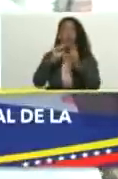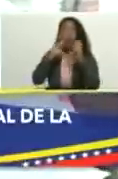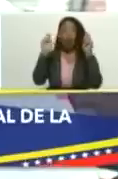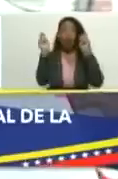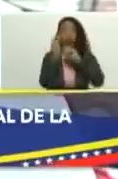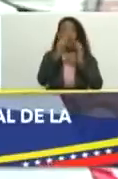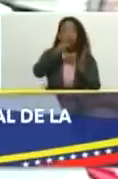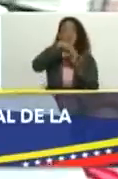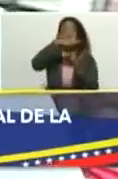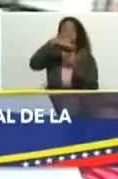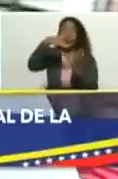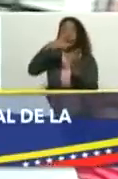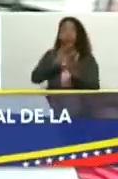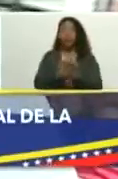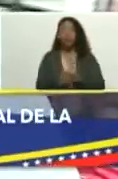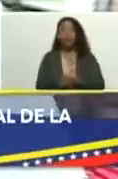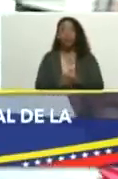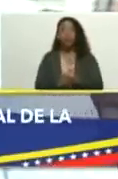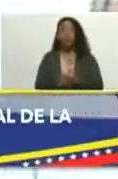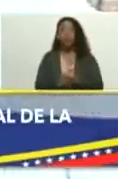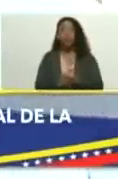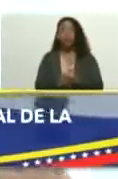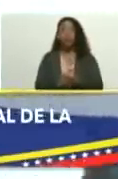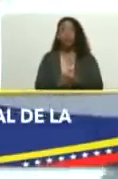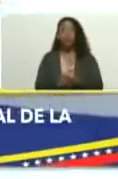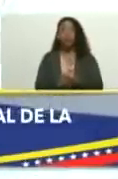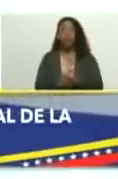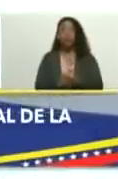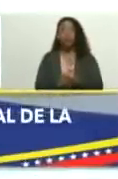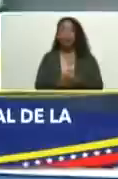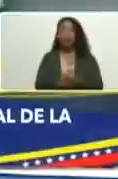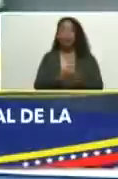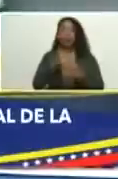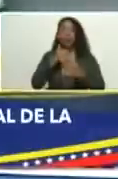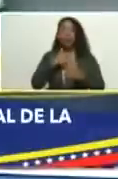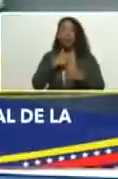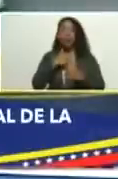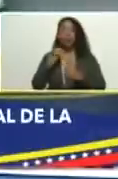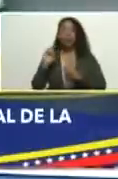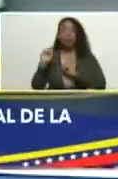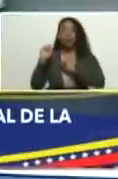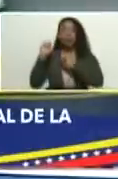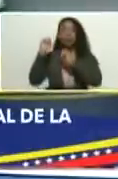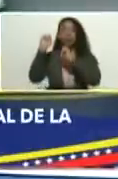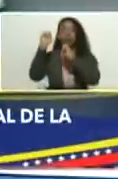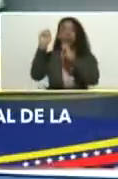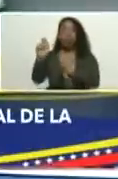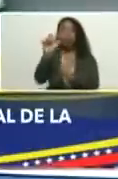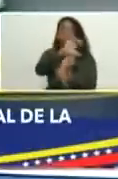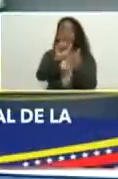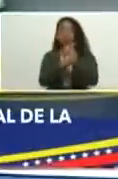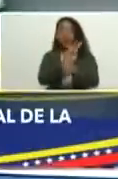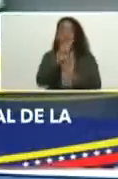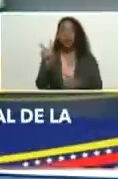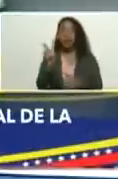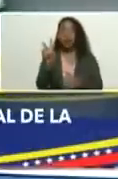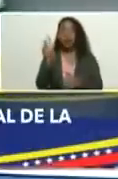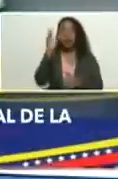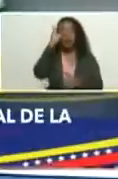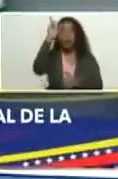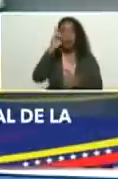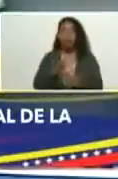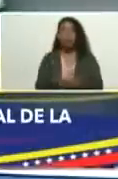que ellos hacen en la planta. Bueno, yo encargo entonces a la vicepresidenta ejecutiva